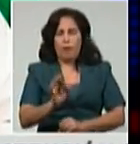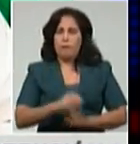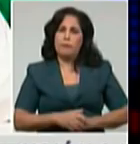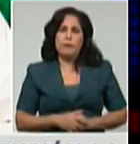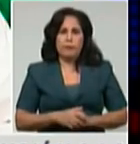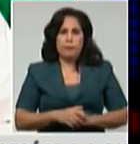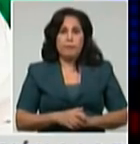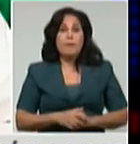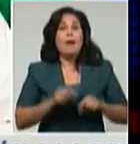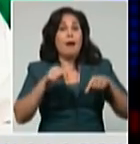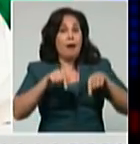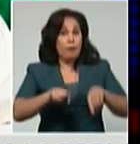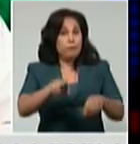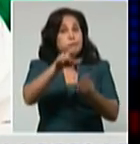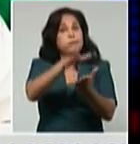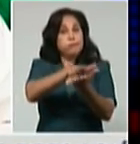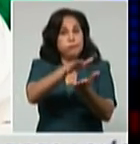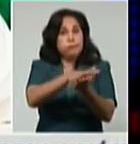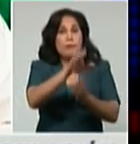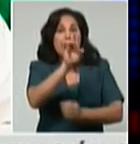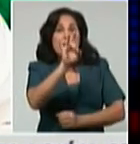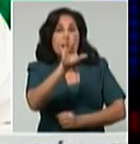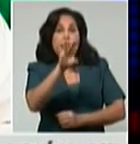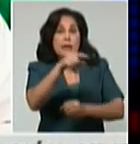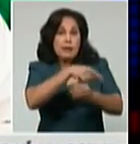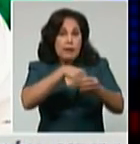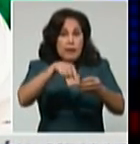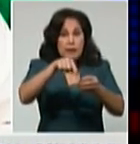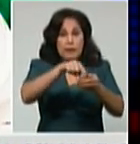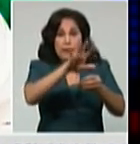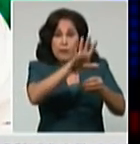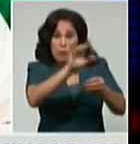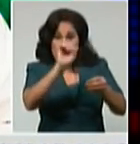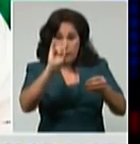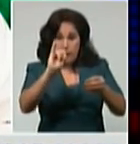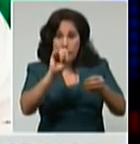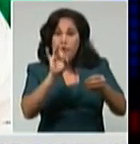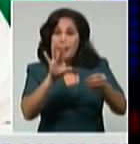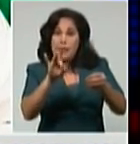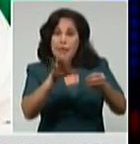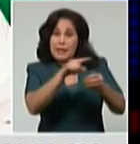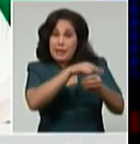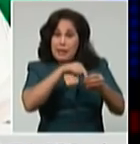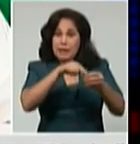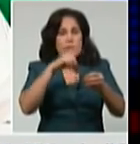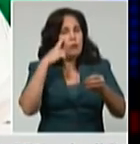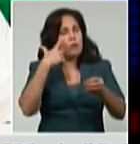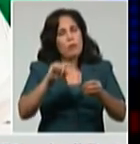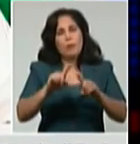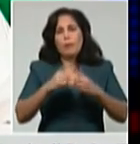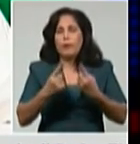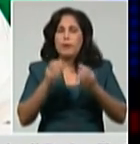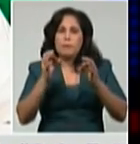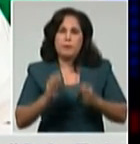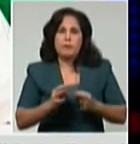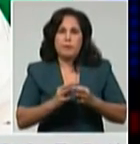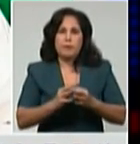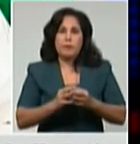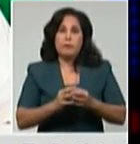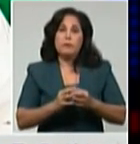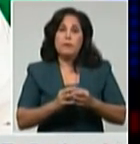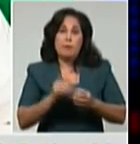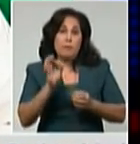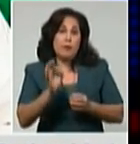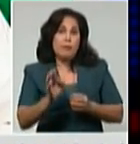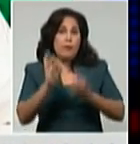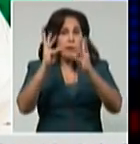con esto se acumulan 15 en los últimos 15 días, que realmente, si hubiéramos seguido la cifra, se ve que